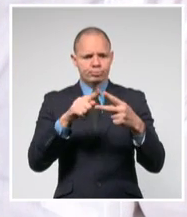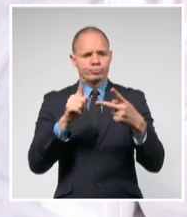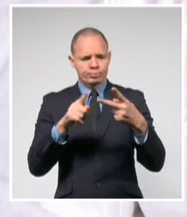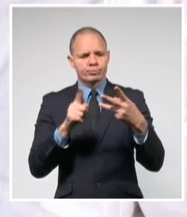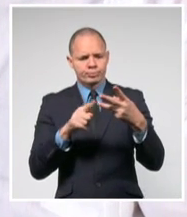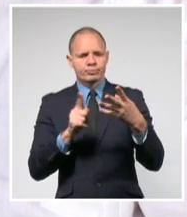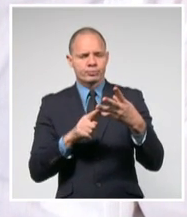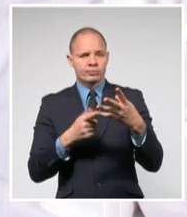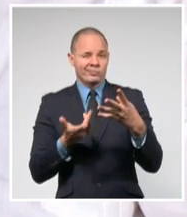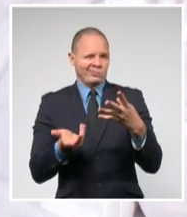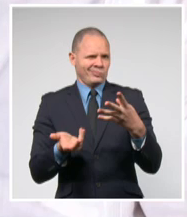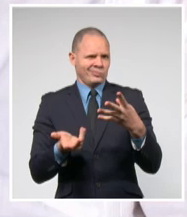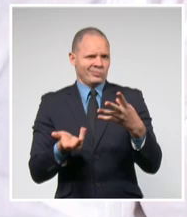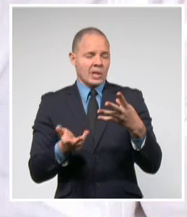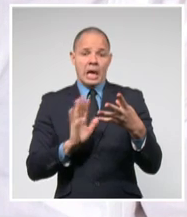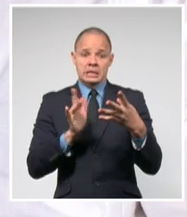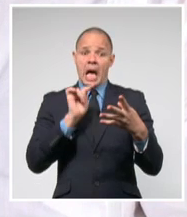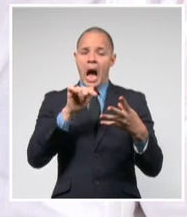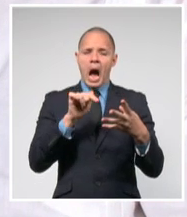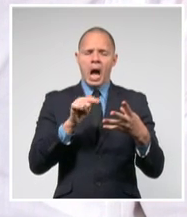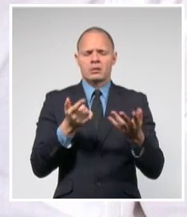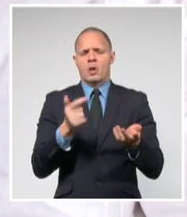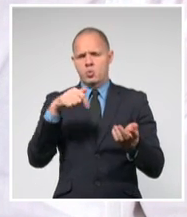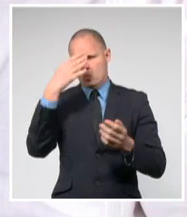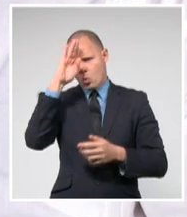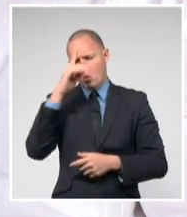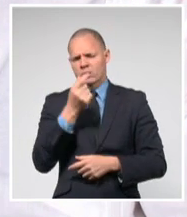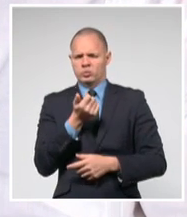investigación del Departamento de Justicia que vinculó